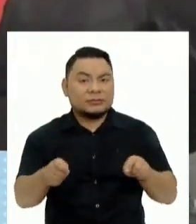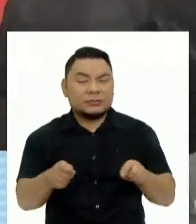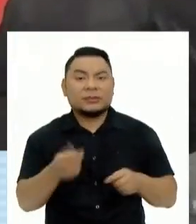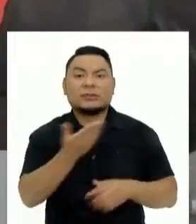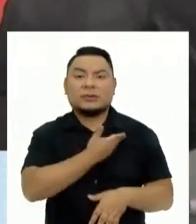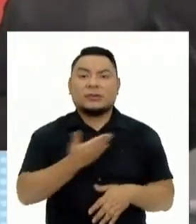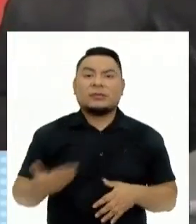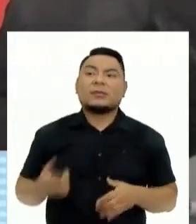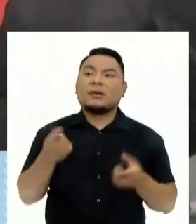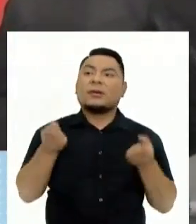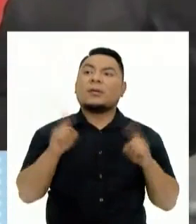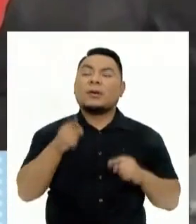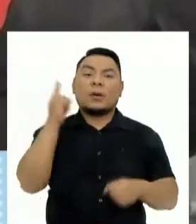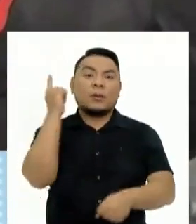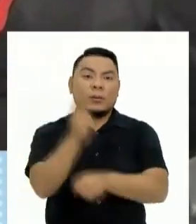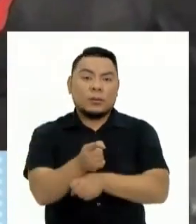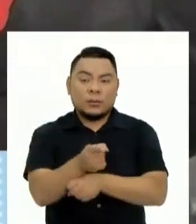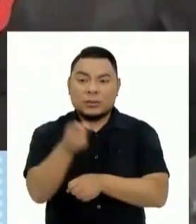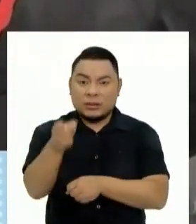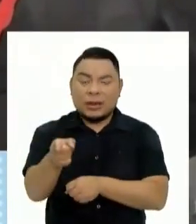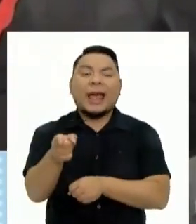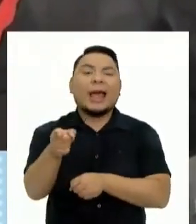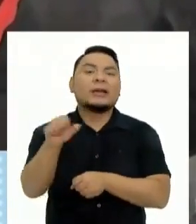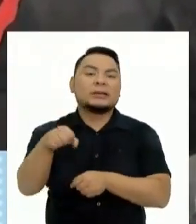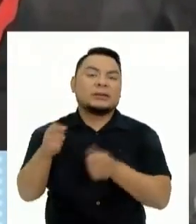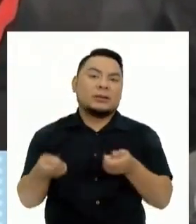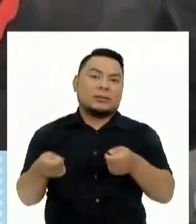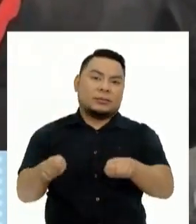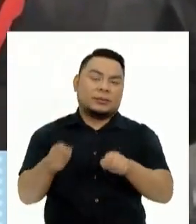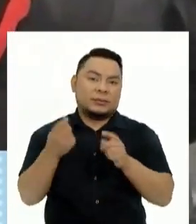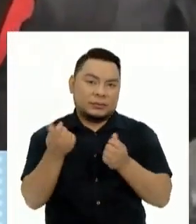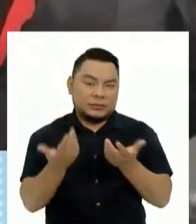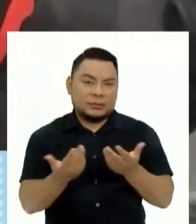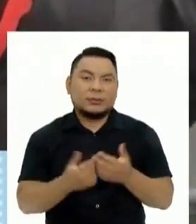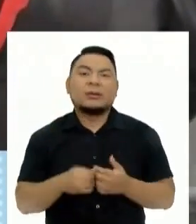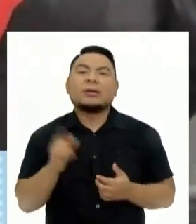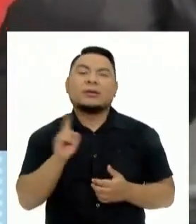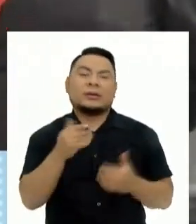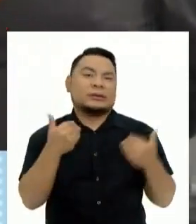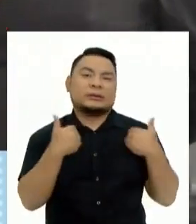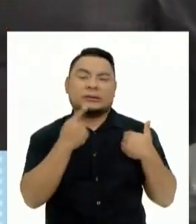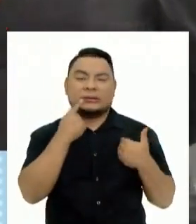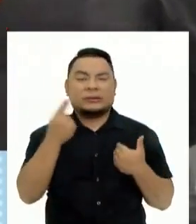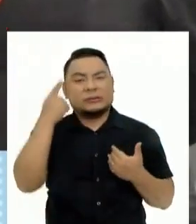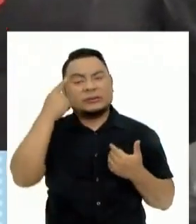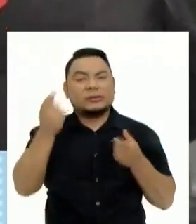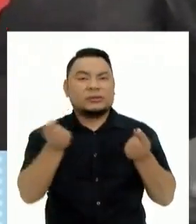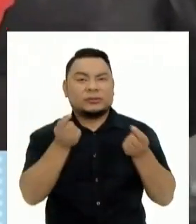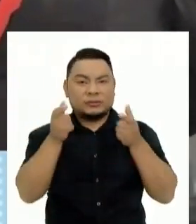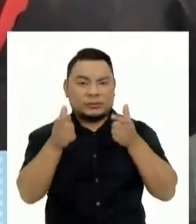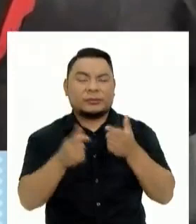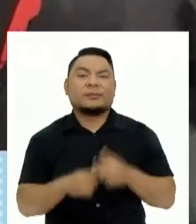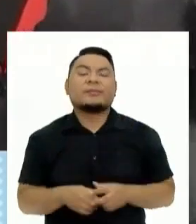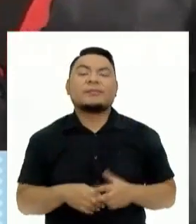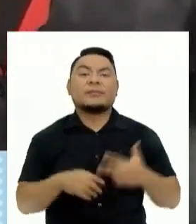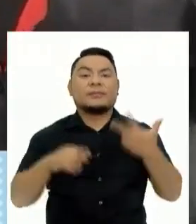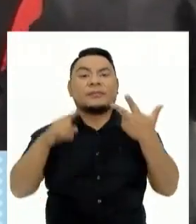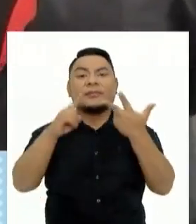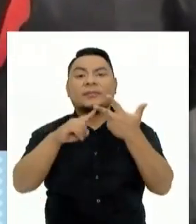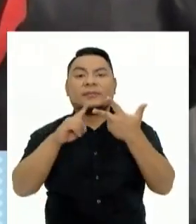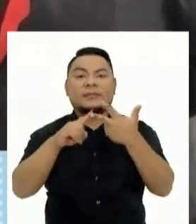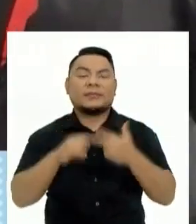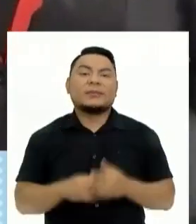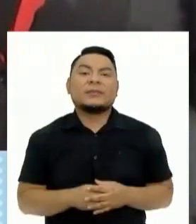jefes de Estado cuando son acusados constitucionalmente. Entonces no tenía un sentido tener otra regulación. Y en tercer